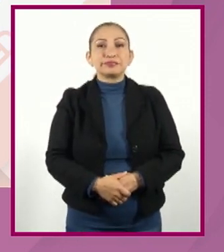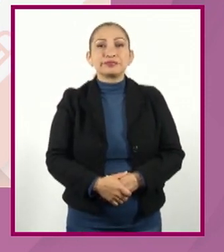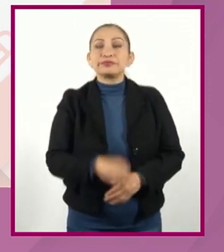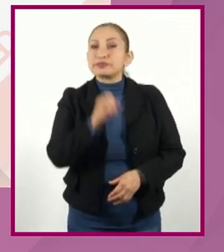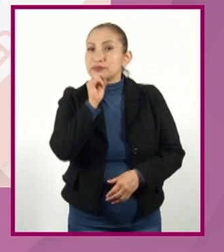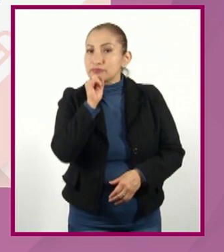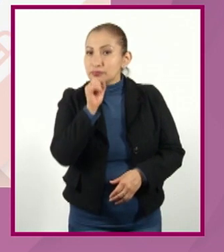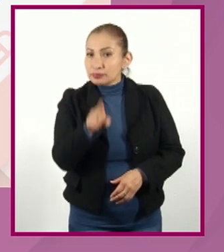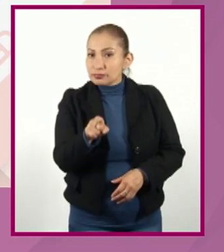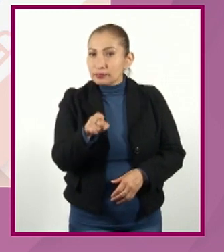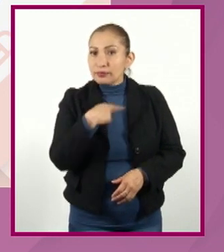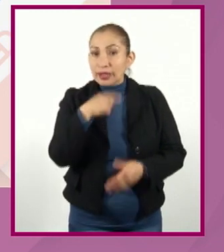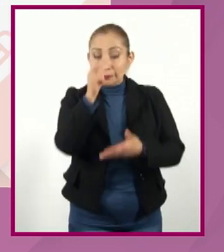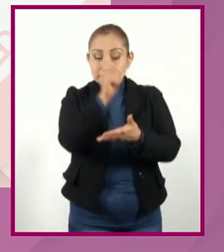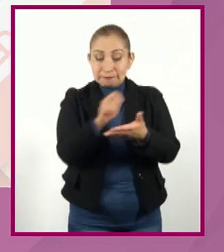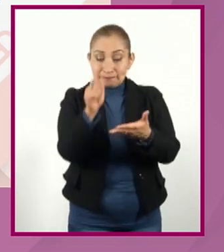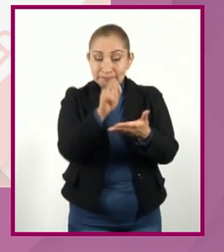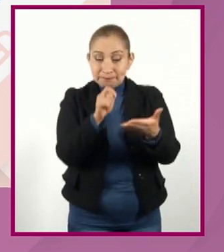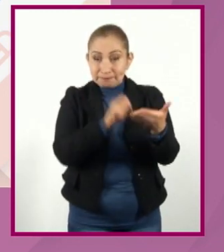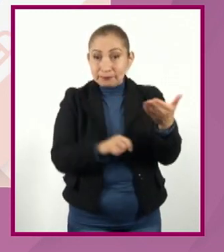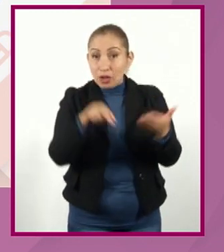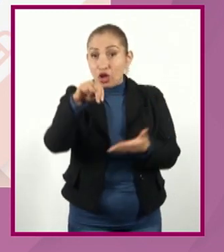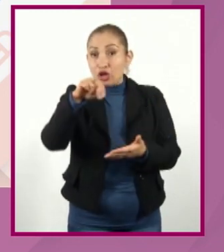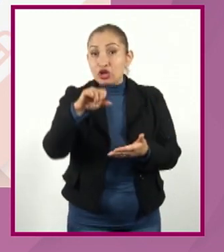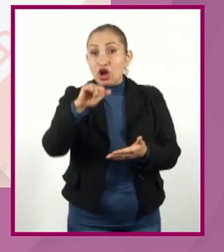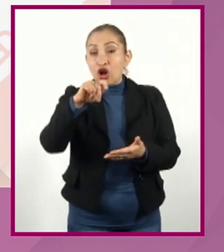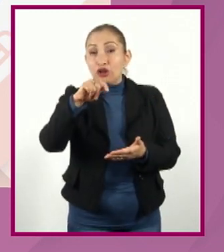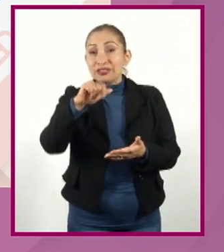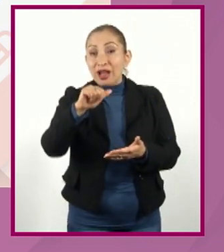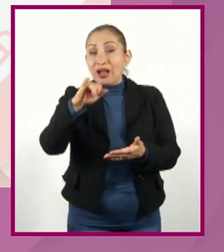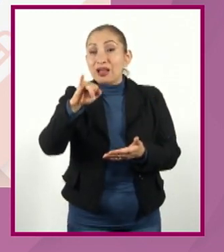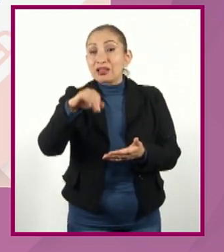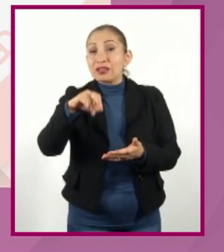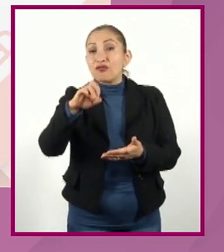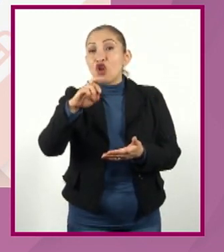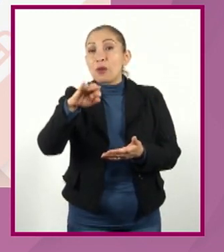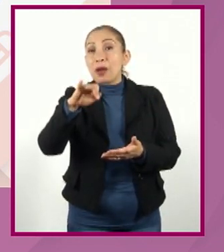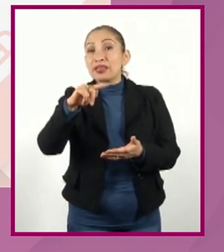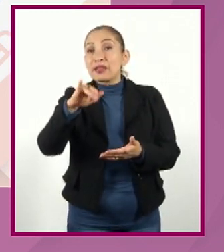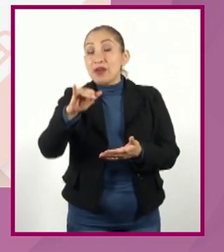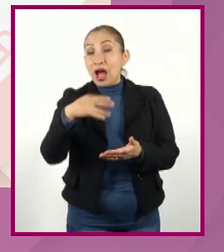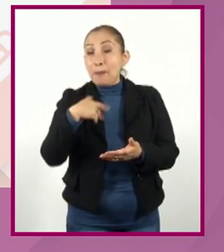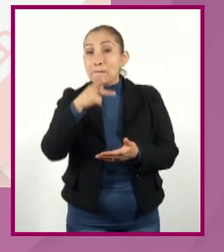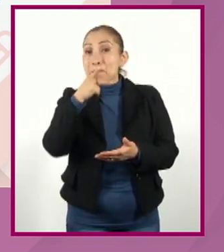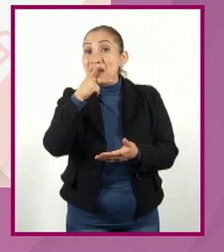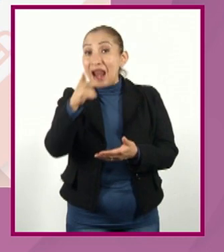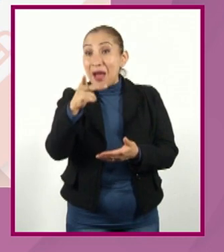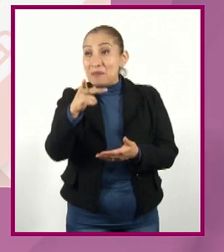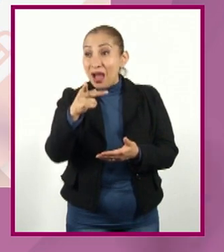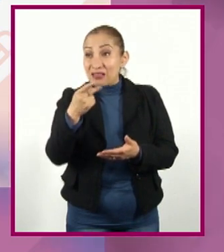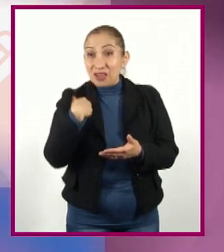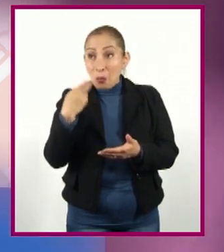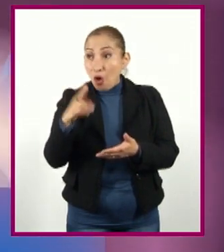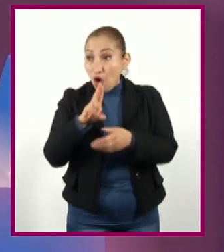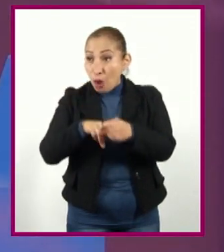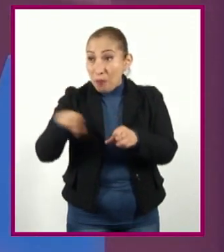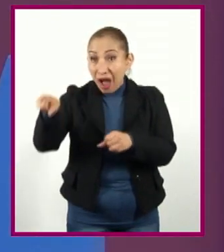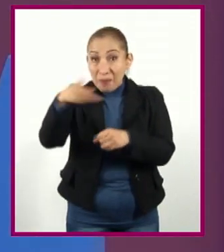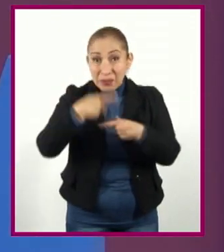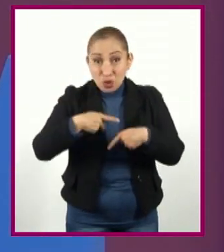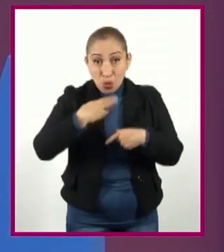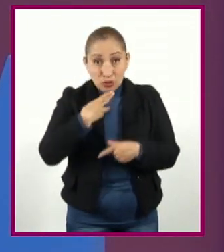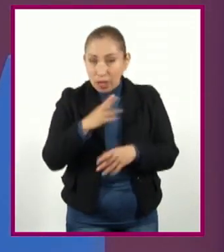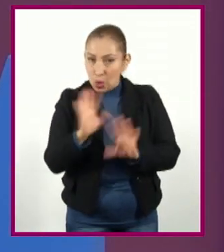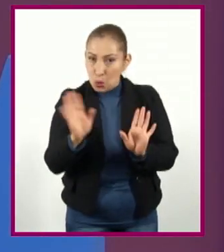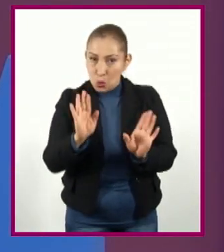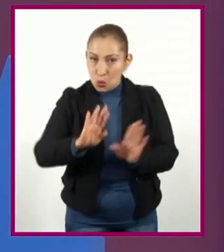Además, la redacción de la nota informativa evita palabras que no se usan en la interacción cotidiana. En